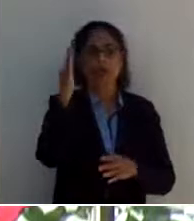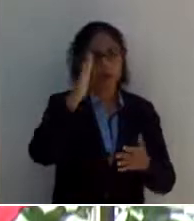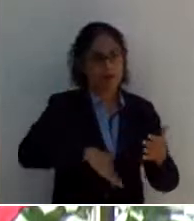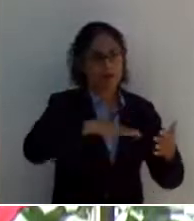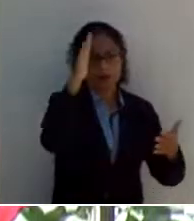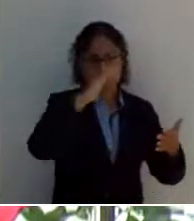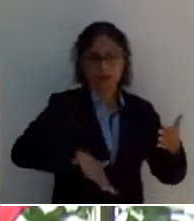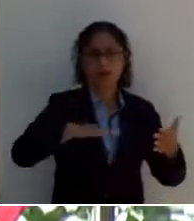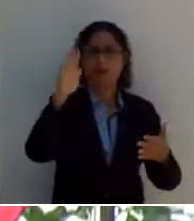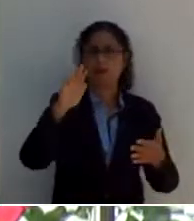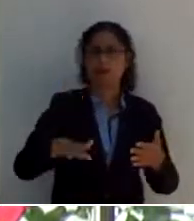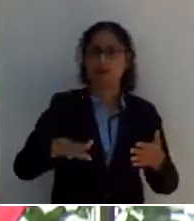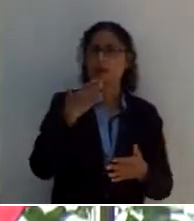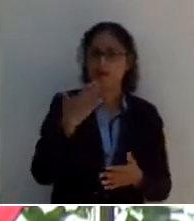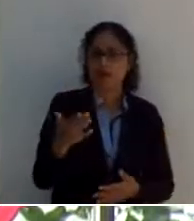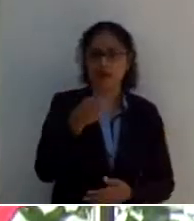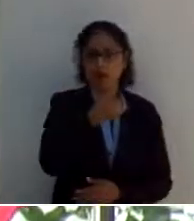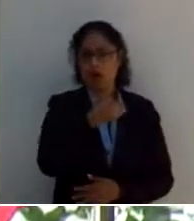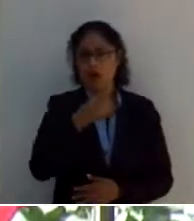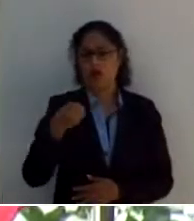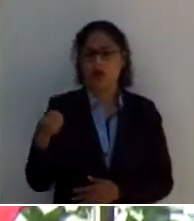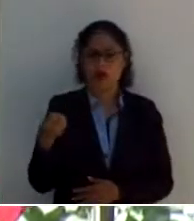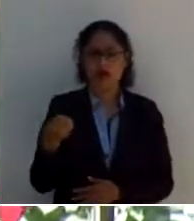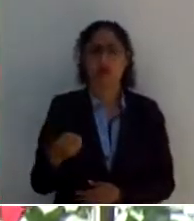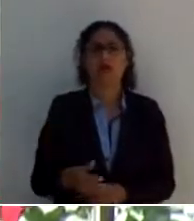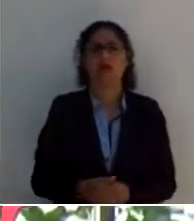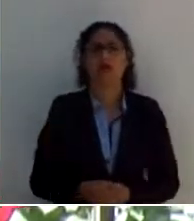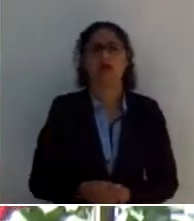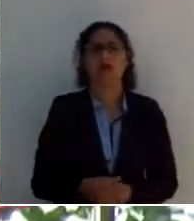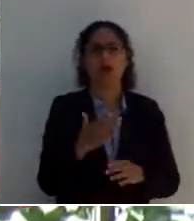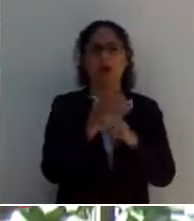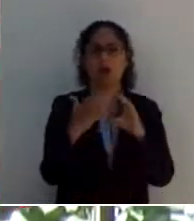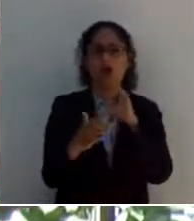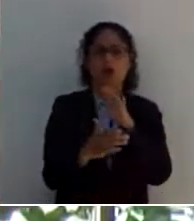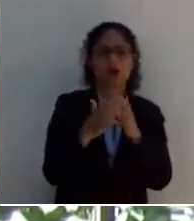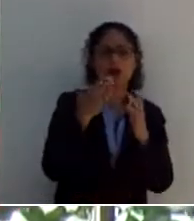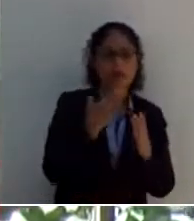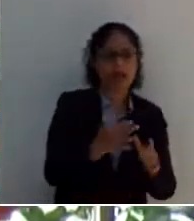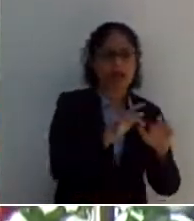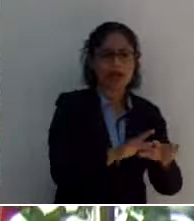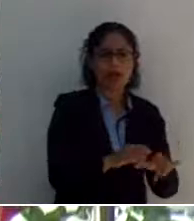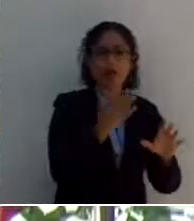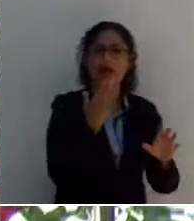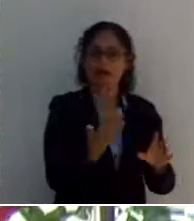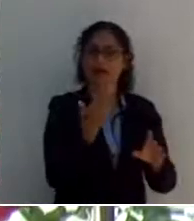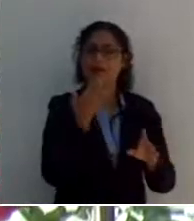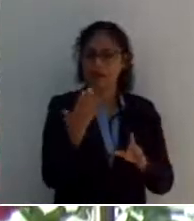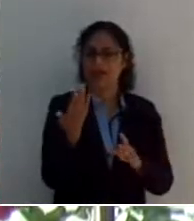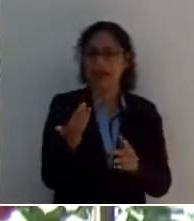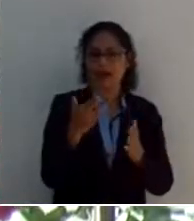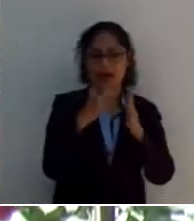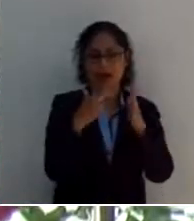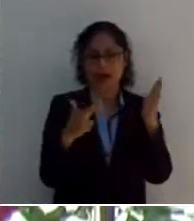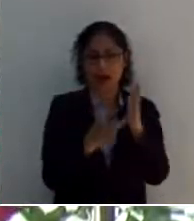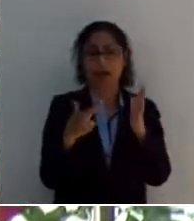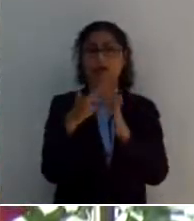pintadas, en orden, las cosas funcionando con reglas. Todo eso, por